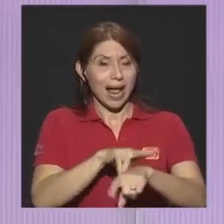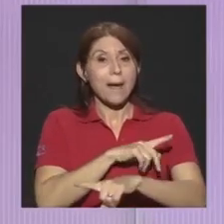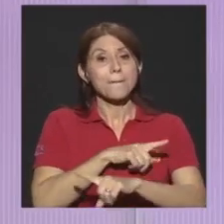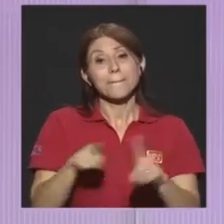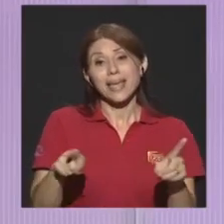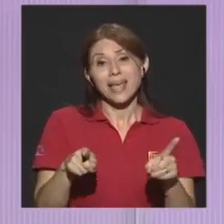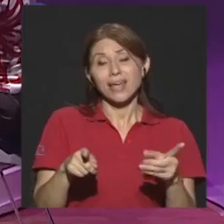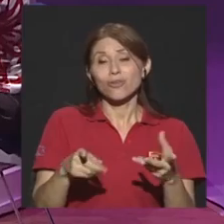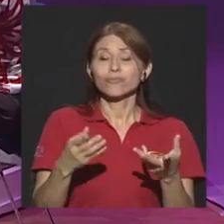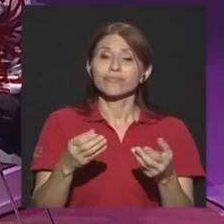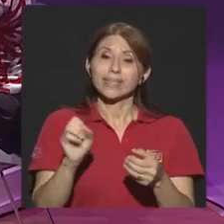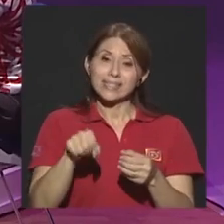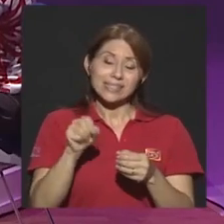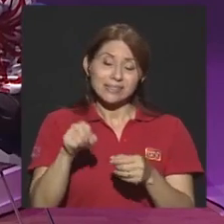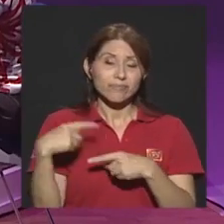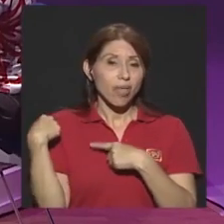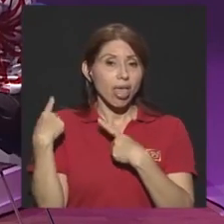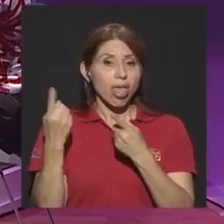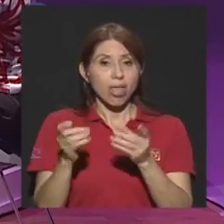impunidad.